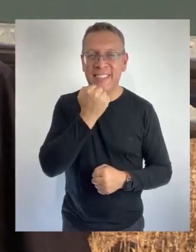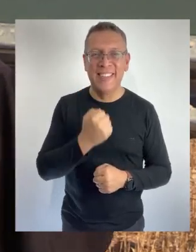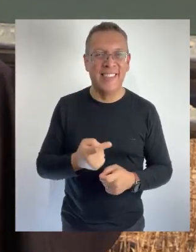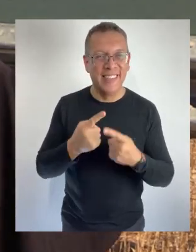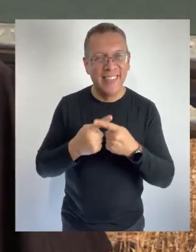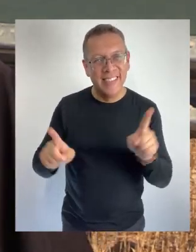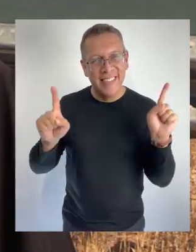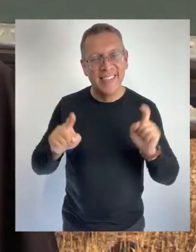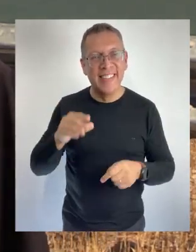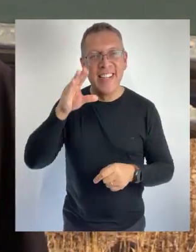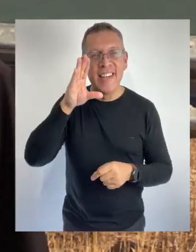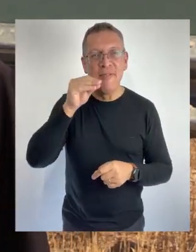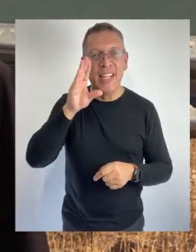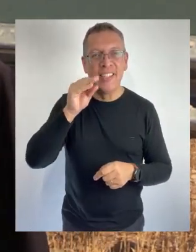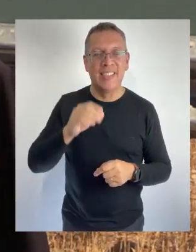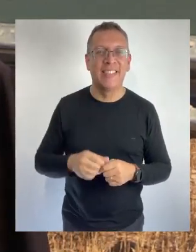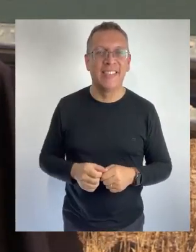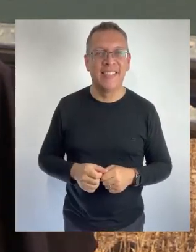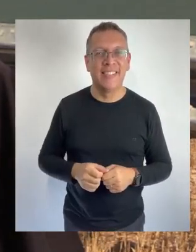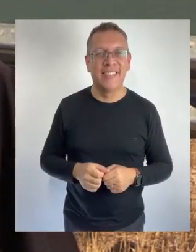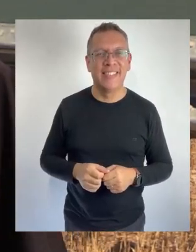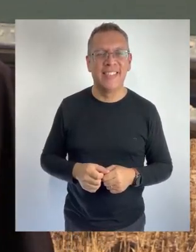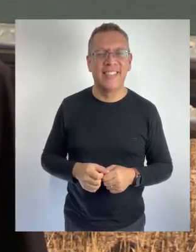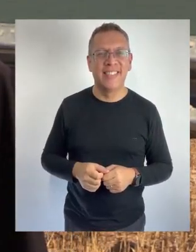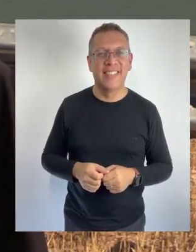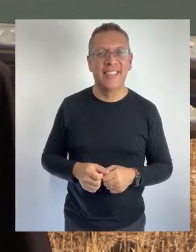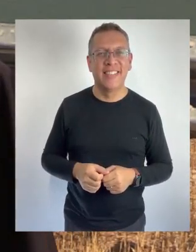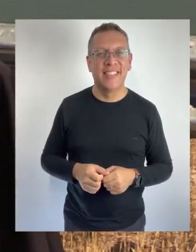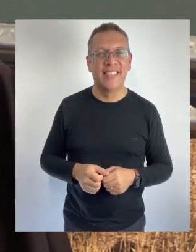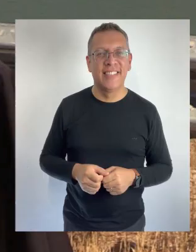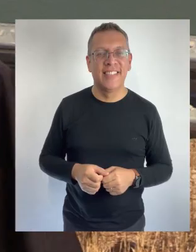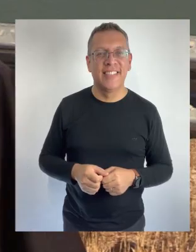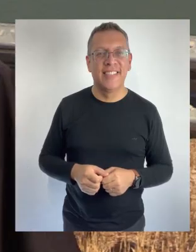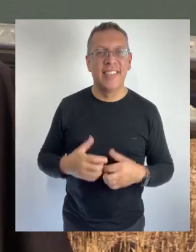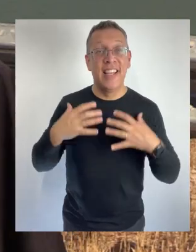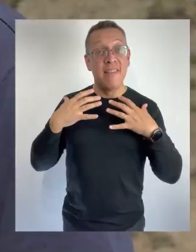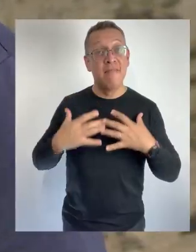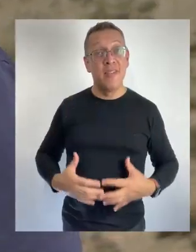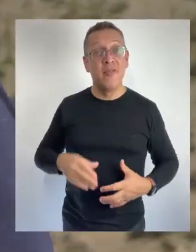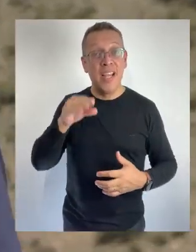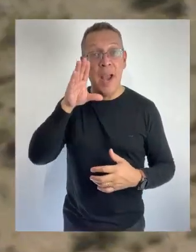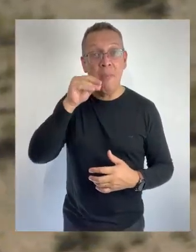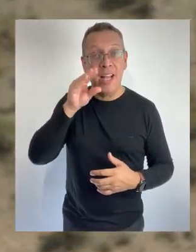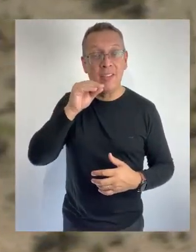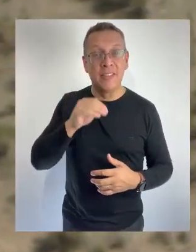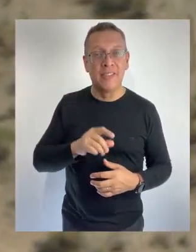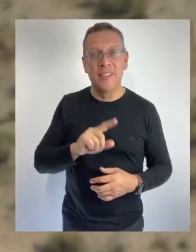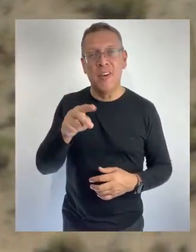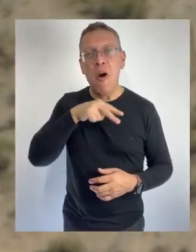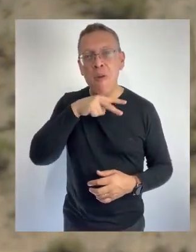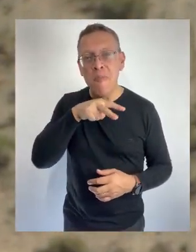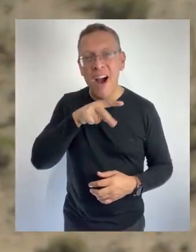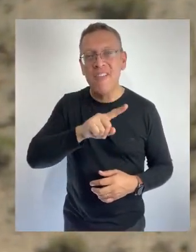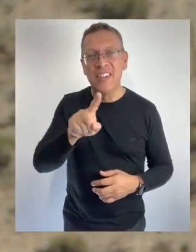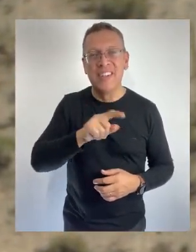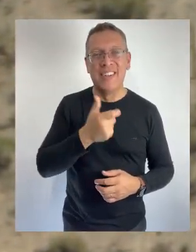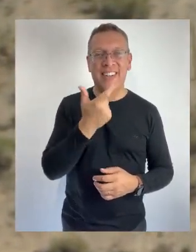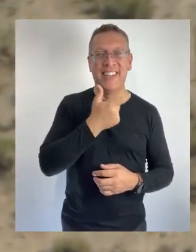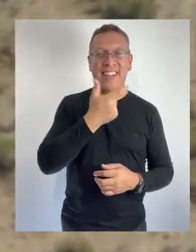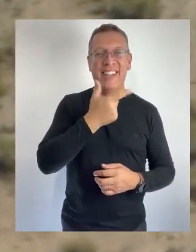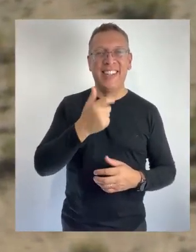Pollo en la mañana, pollo en la noche. Entonces, ya. La pechuga de pavo. De pato, perdón. De pato. Con qué? Una